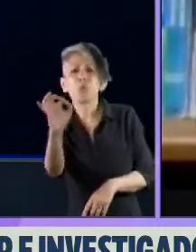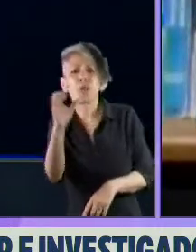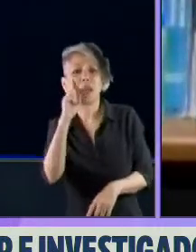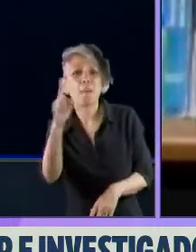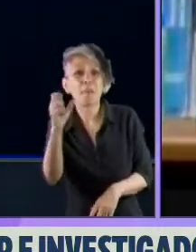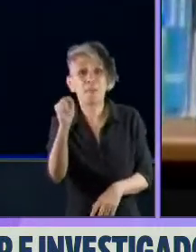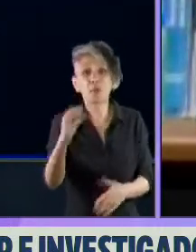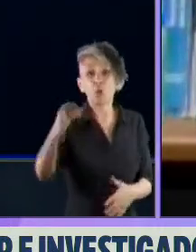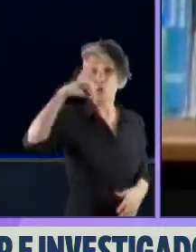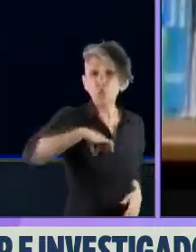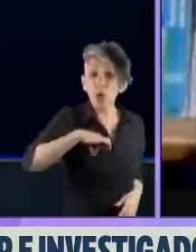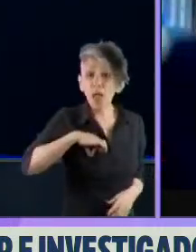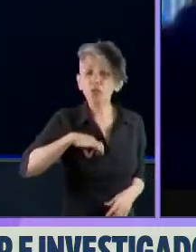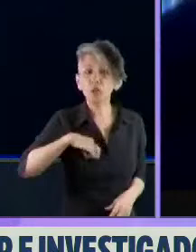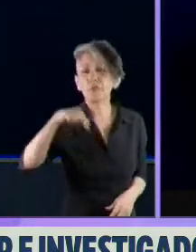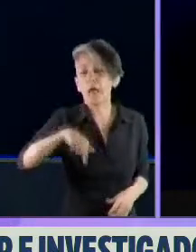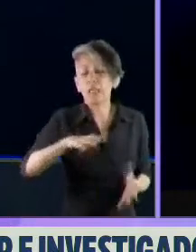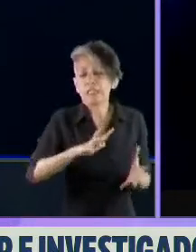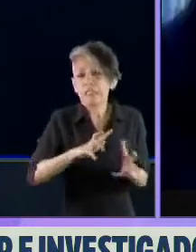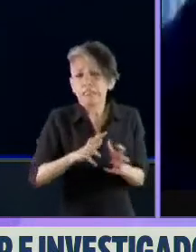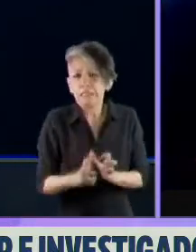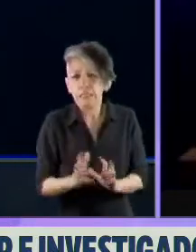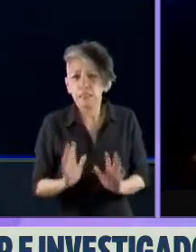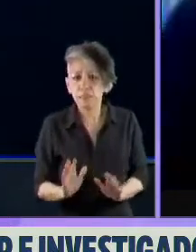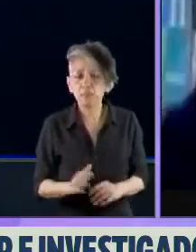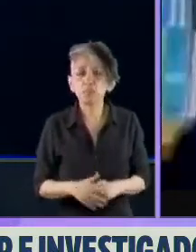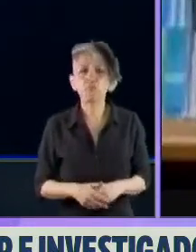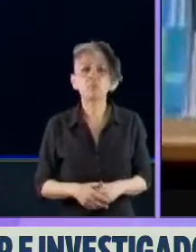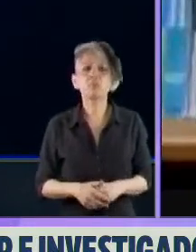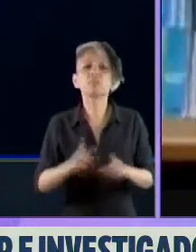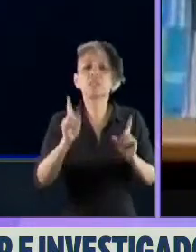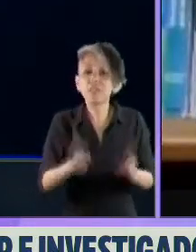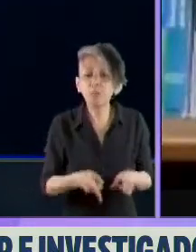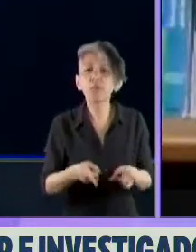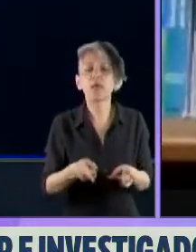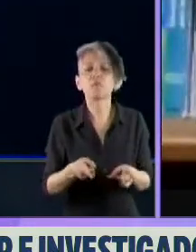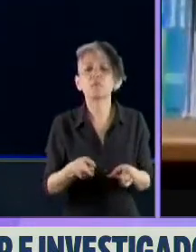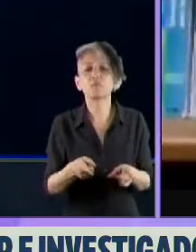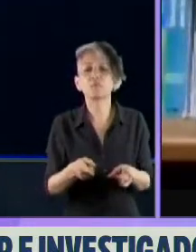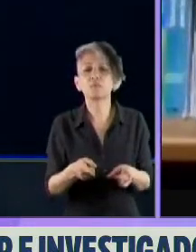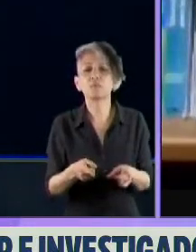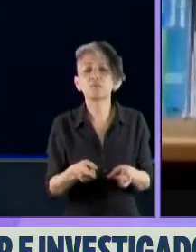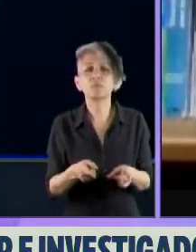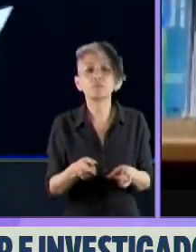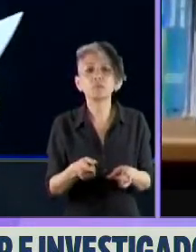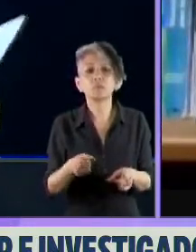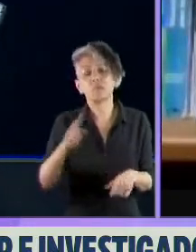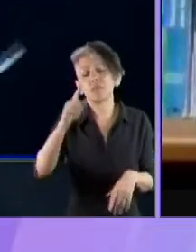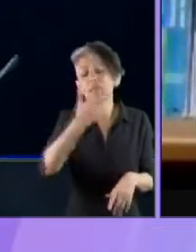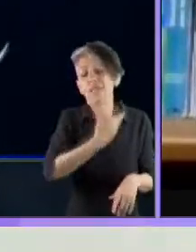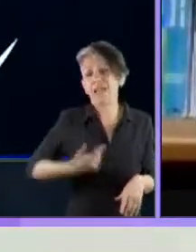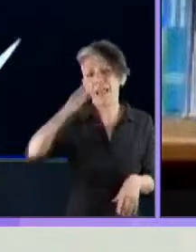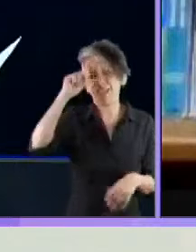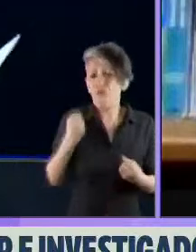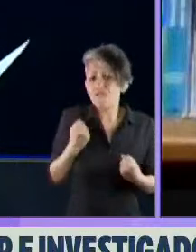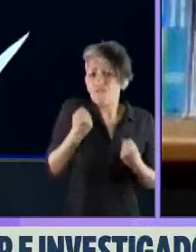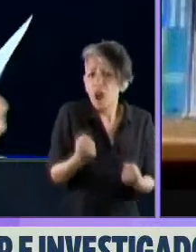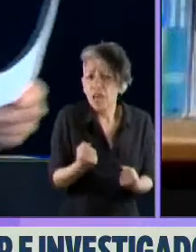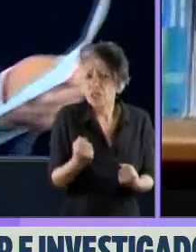solamente hay lineamiento. Mm. ¿Qué me parece de esto? A ver, diría que, por un lado, creo